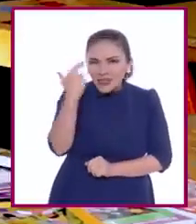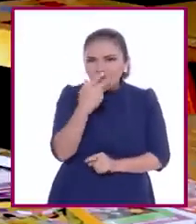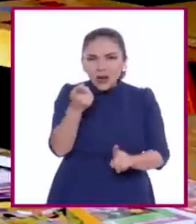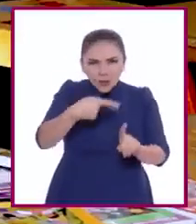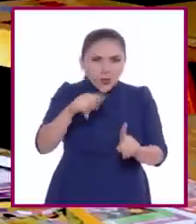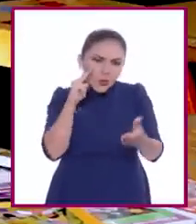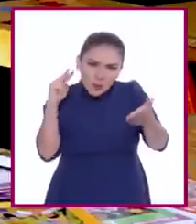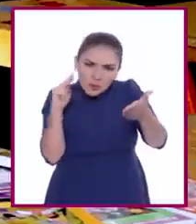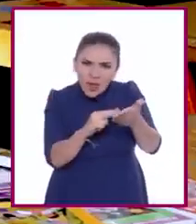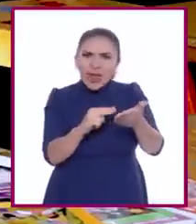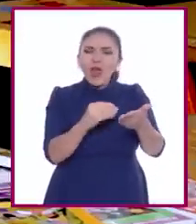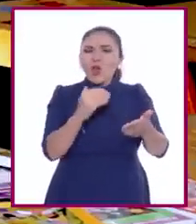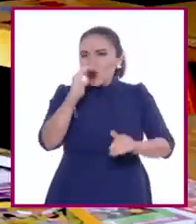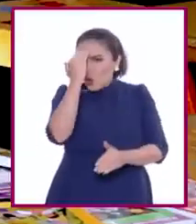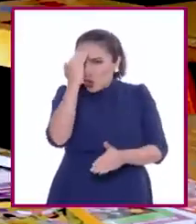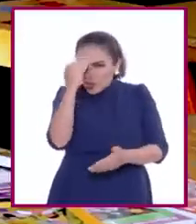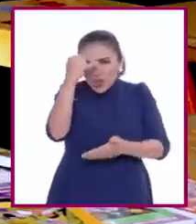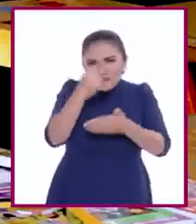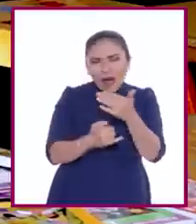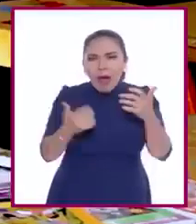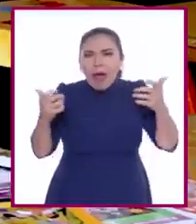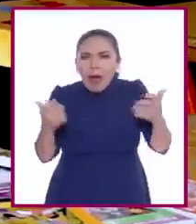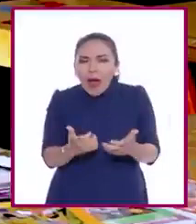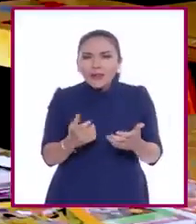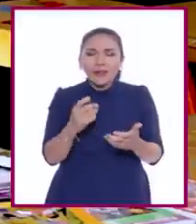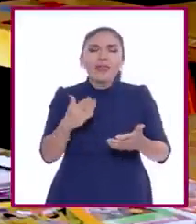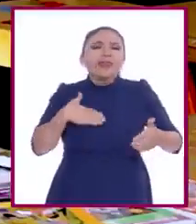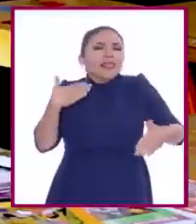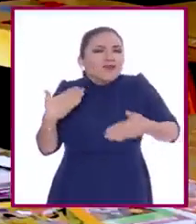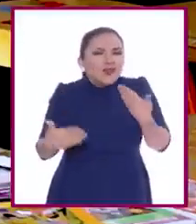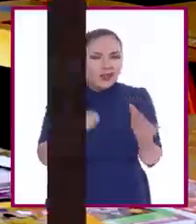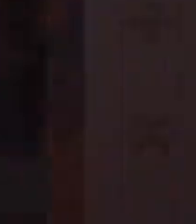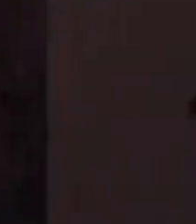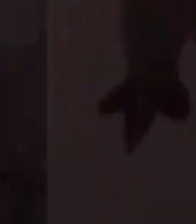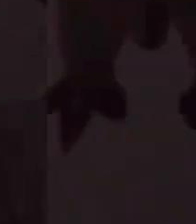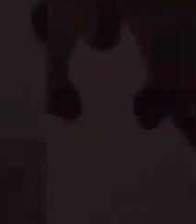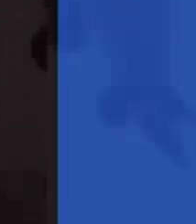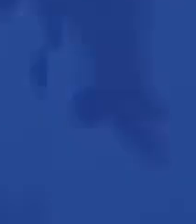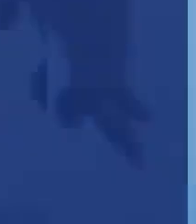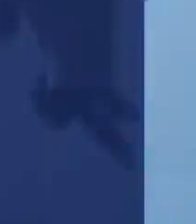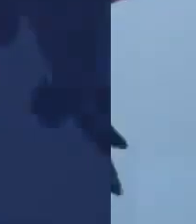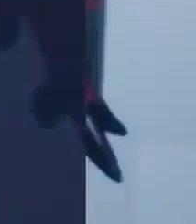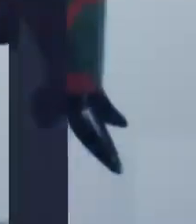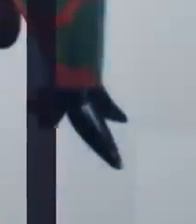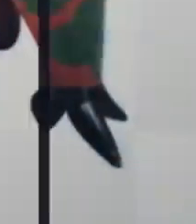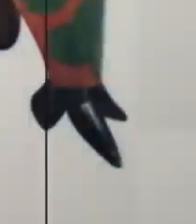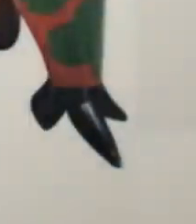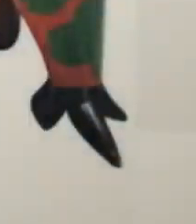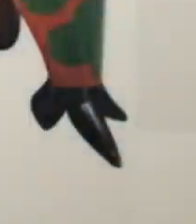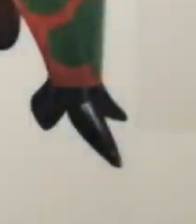los analicen, los caminen, los hagan, los disfruten.